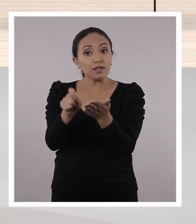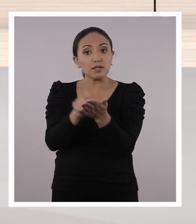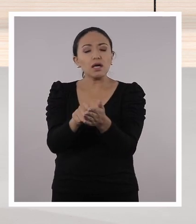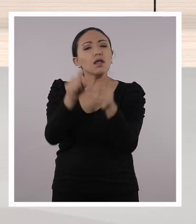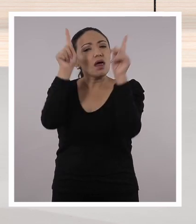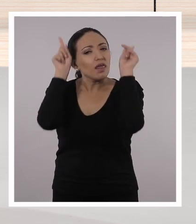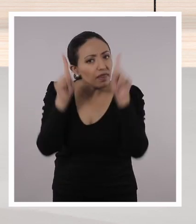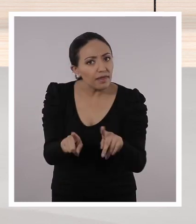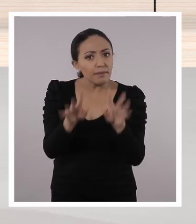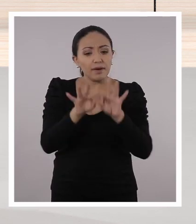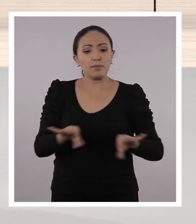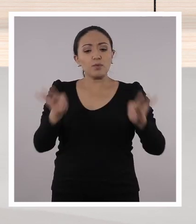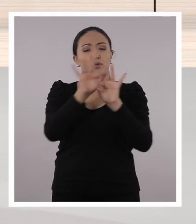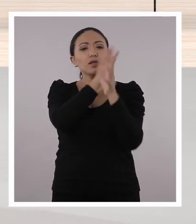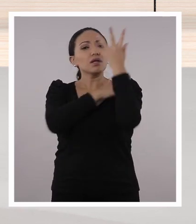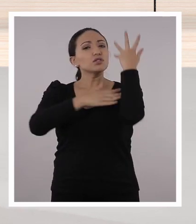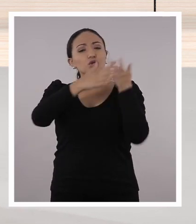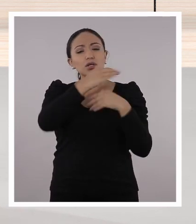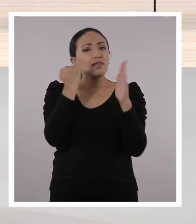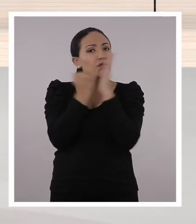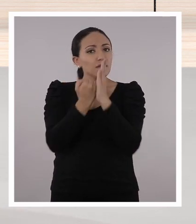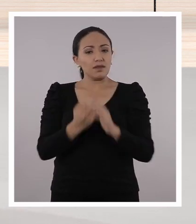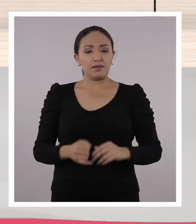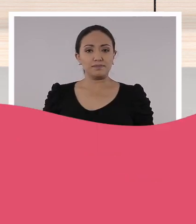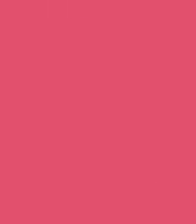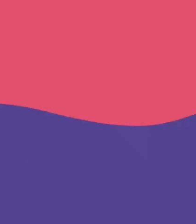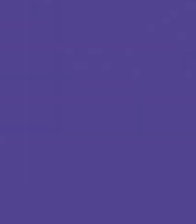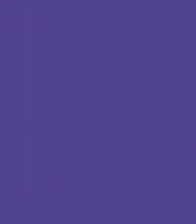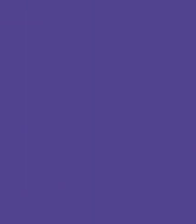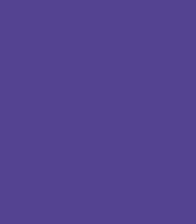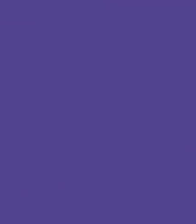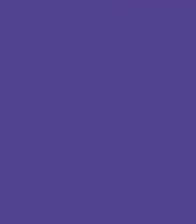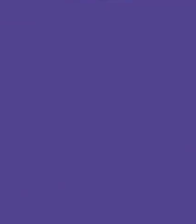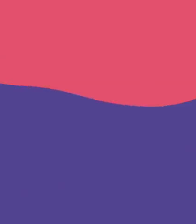la rutina, valoremos la historia como parte de nuestra identidad.